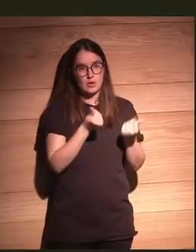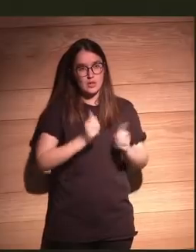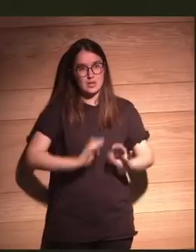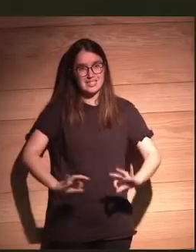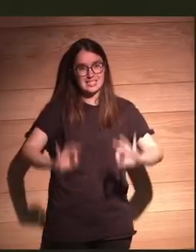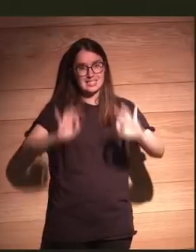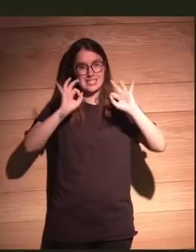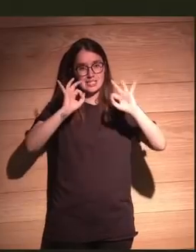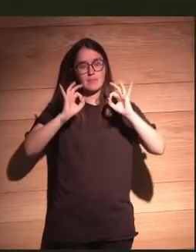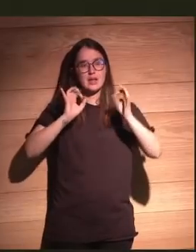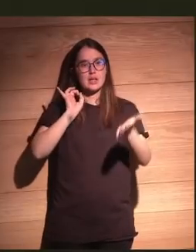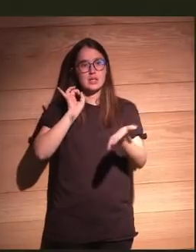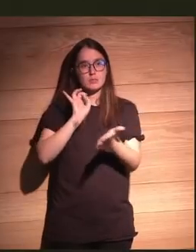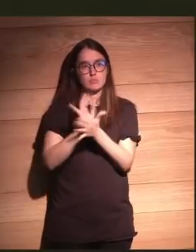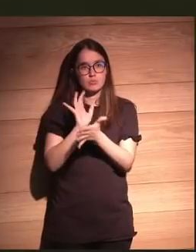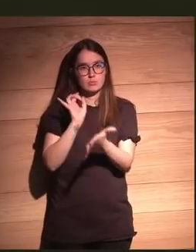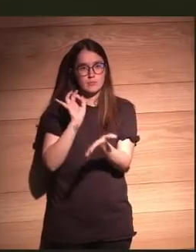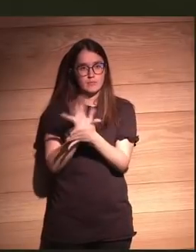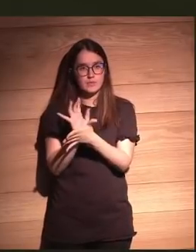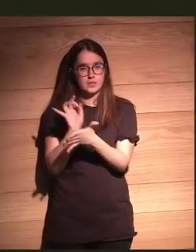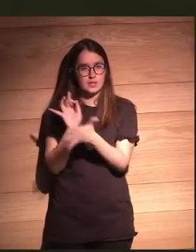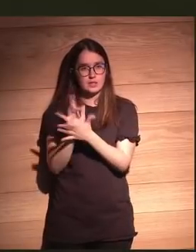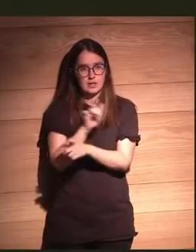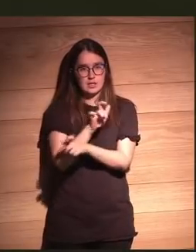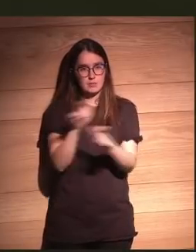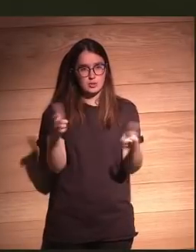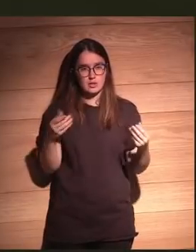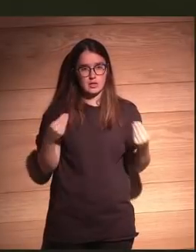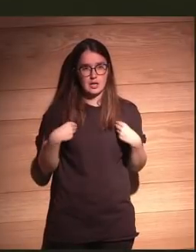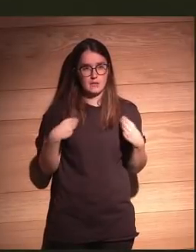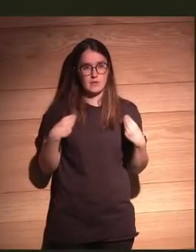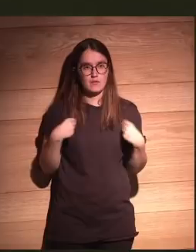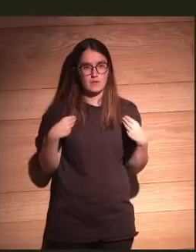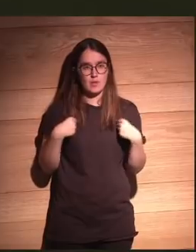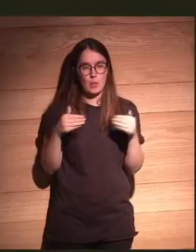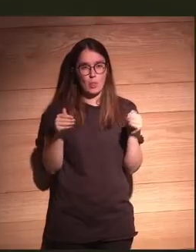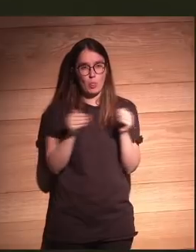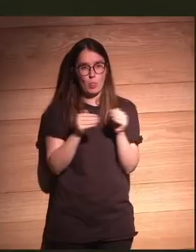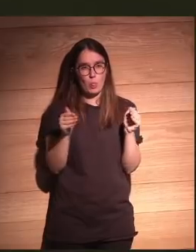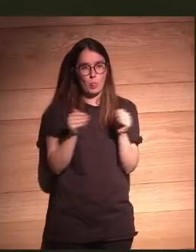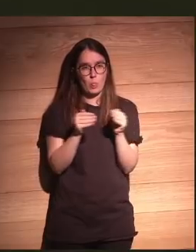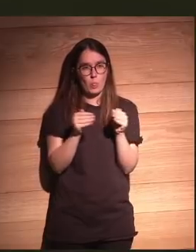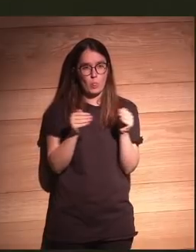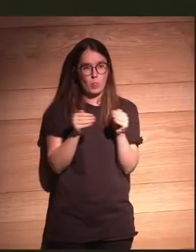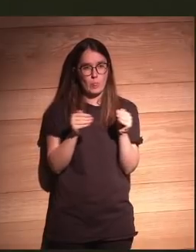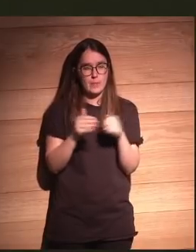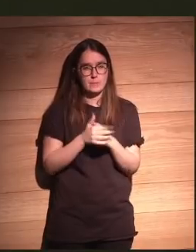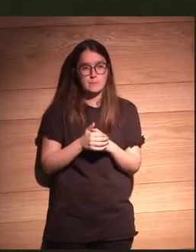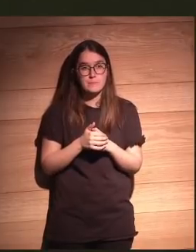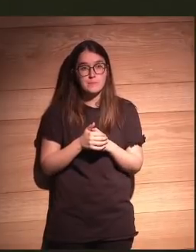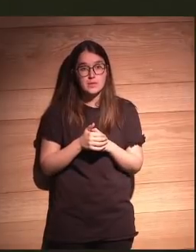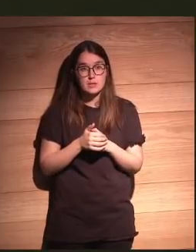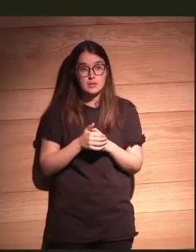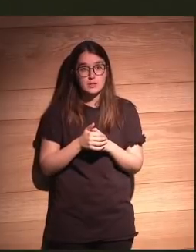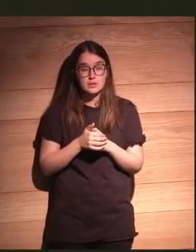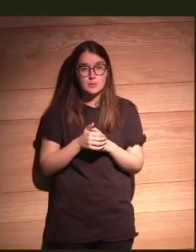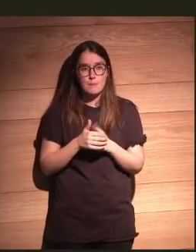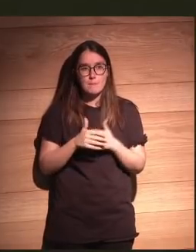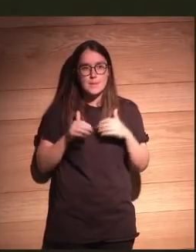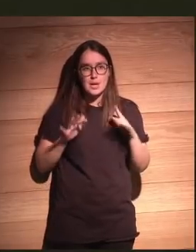que expulsaran masivamente a la población que residía en el pequeño parque que todavía seguía existiendo.